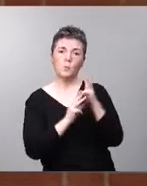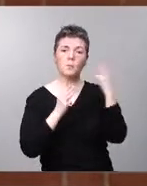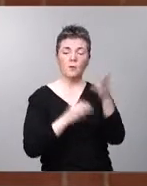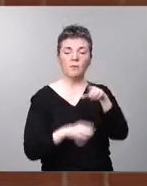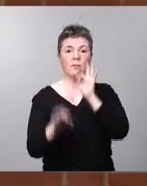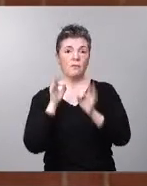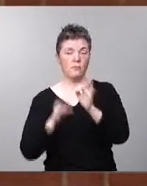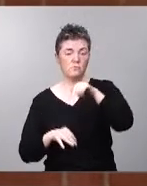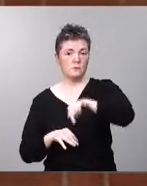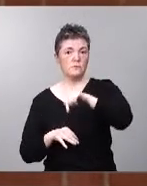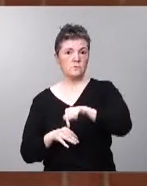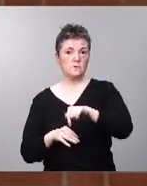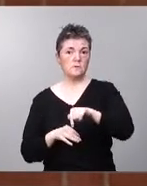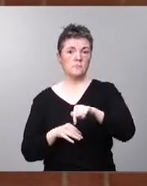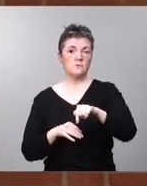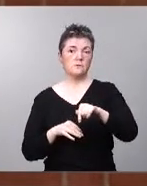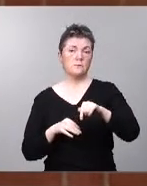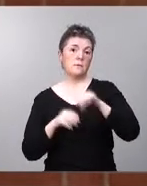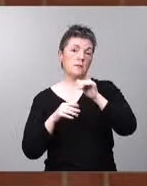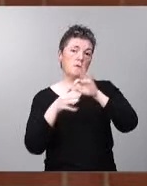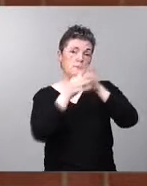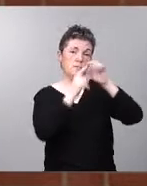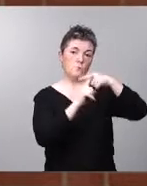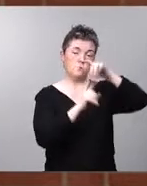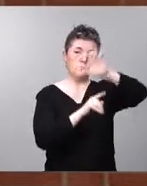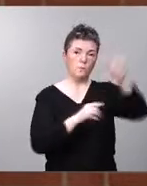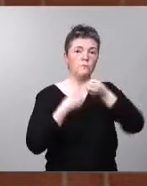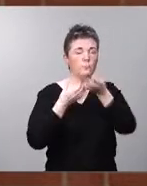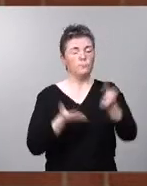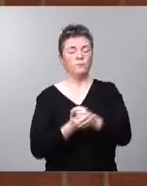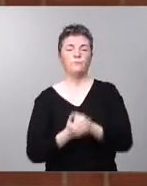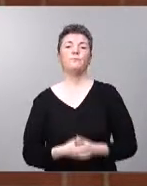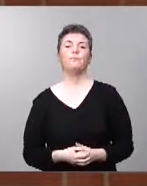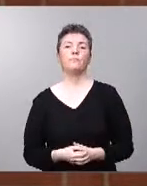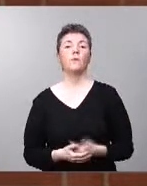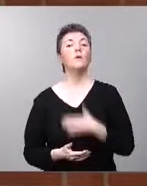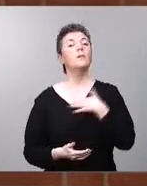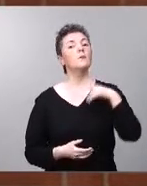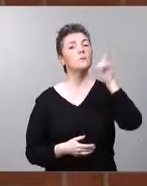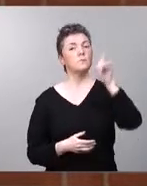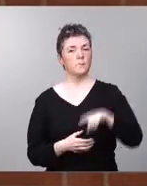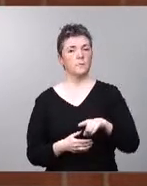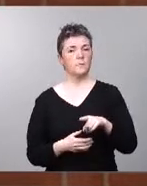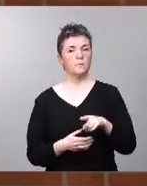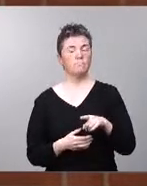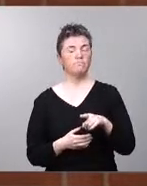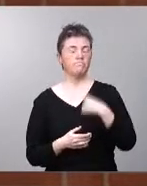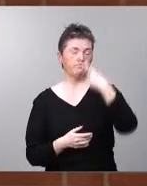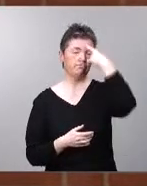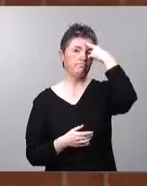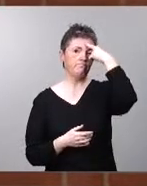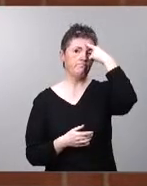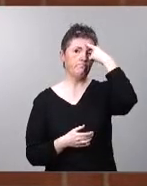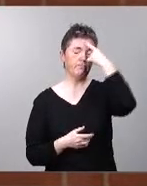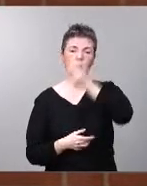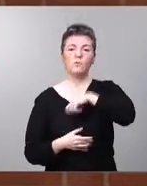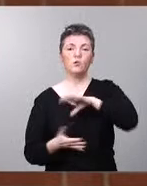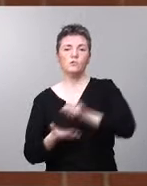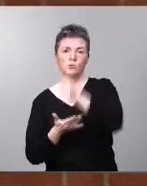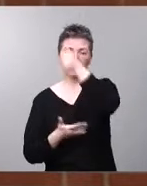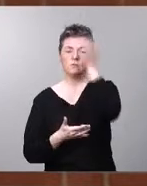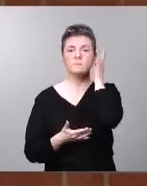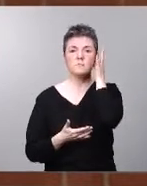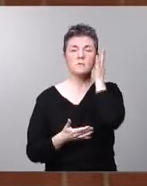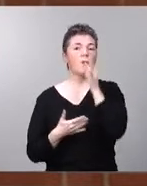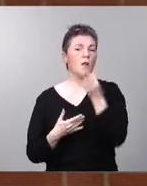a escala europea quisiera también acordarme de todos los españoles y españolas que están ahora mismo en